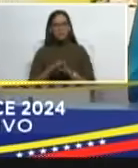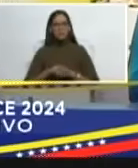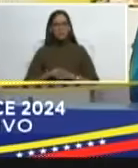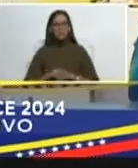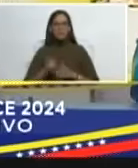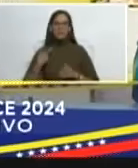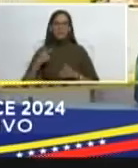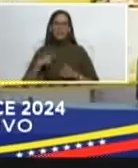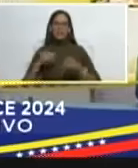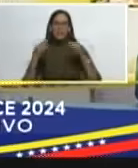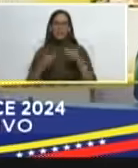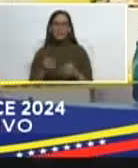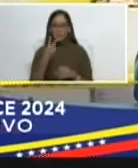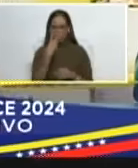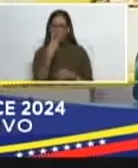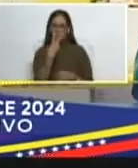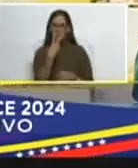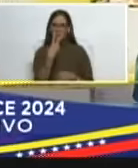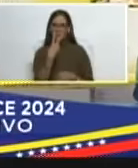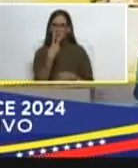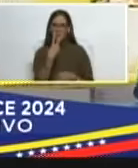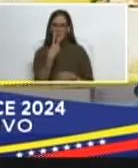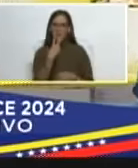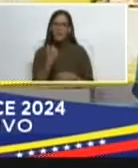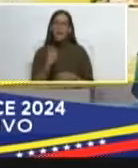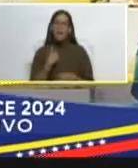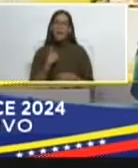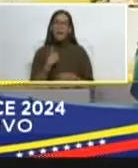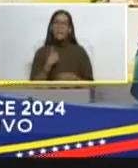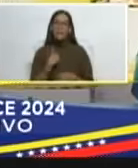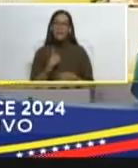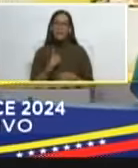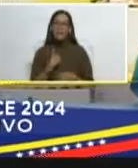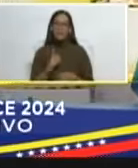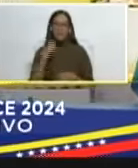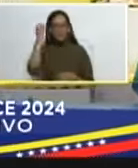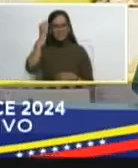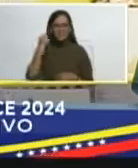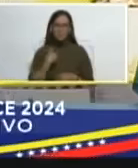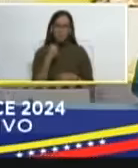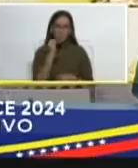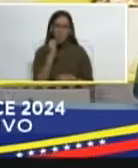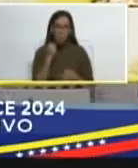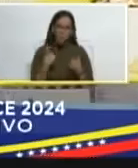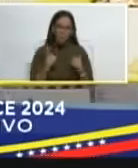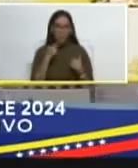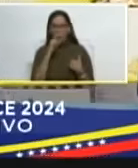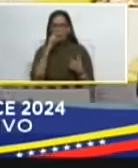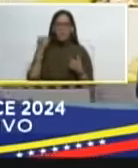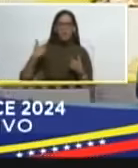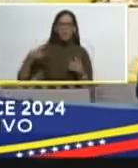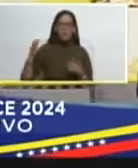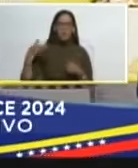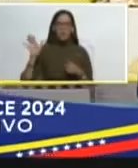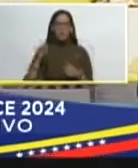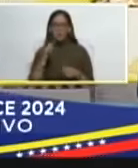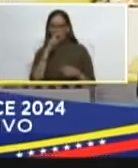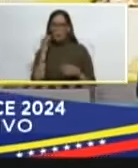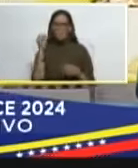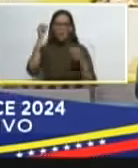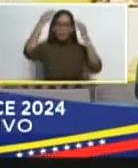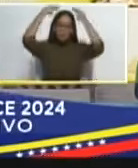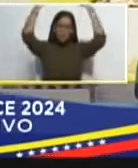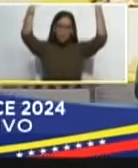Tengan la seguridad, mírenme. A mí me han subestimado bastante, ¿verdad? No, que Maduro. No, que me aburro.